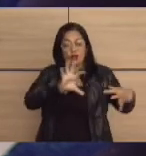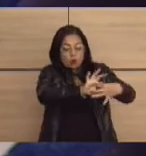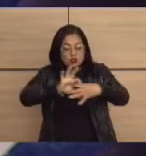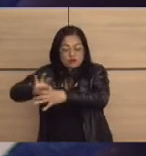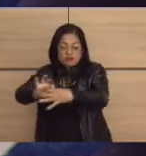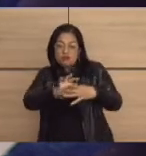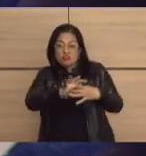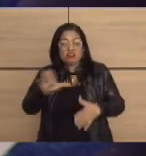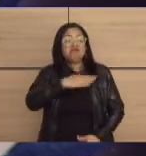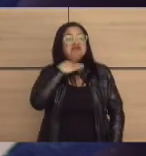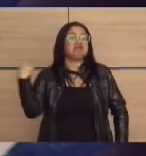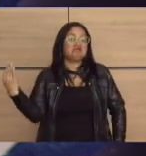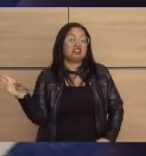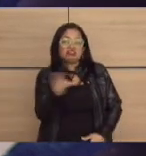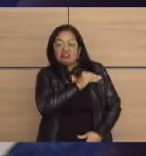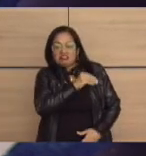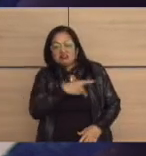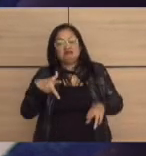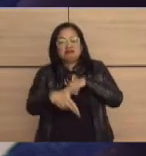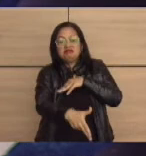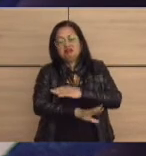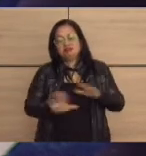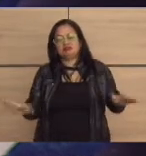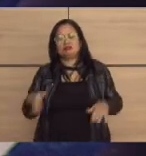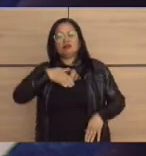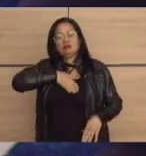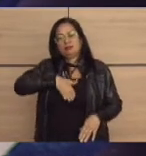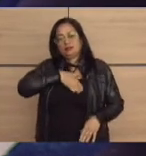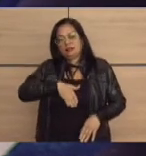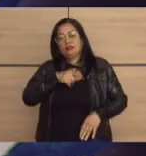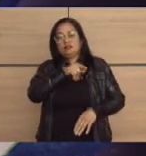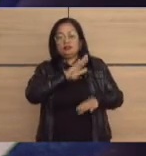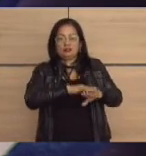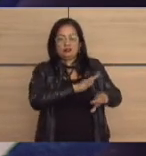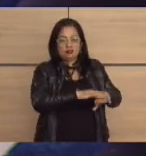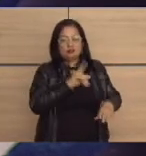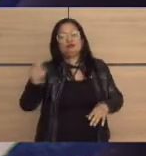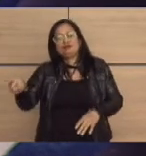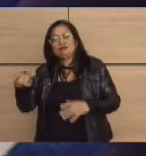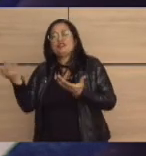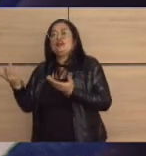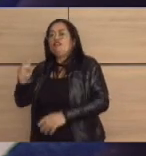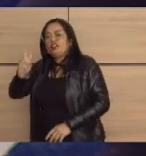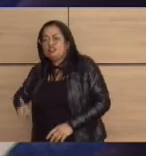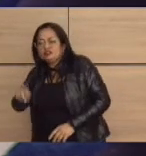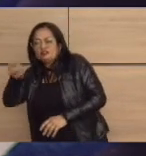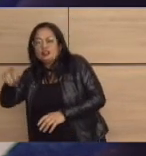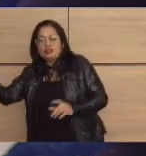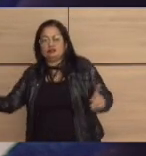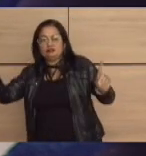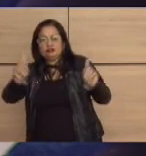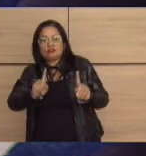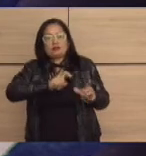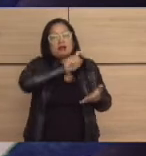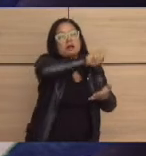pasar a cuchillo a todos. Y Bolívar y Montúfar, un caraqueño y un quiteño, fueron de